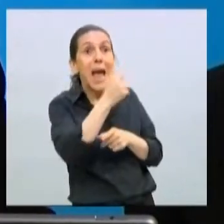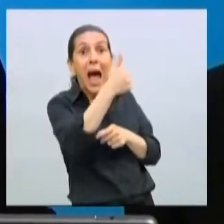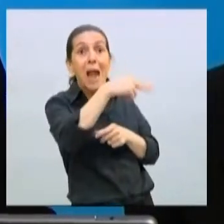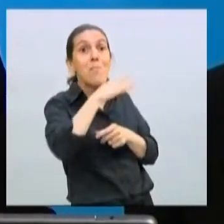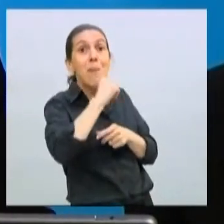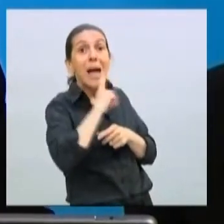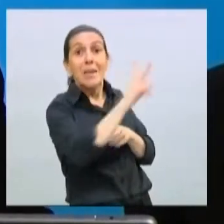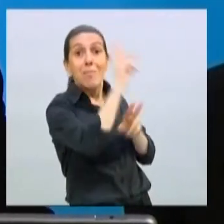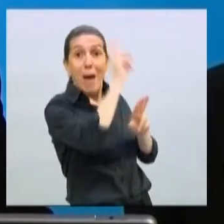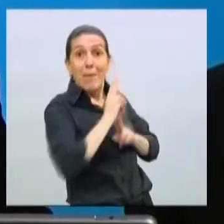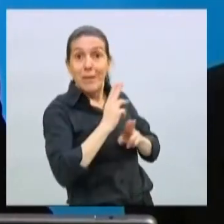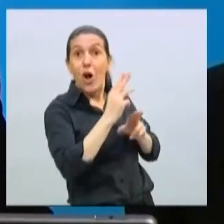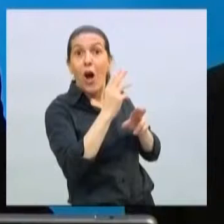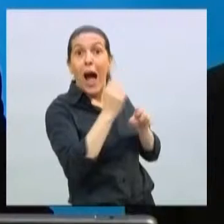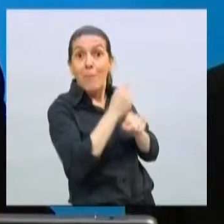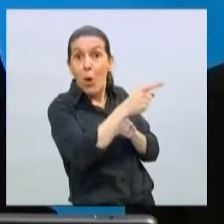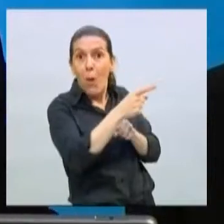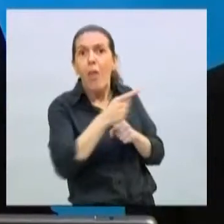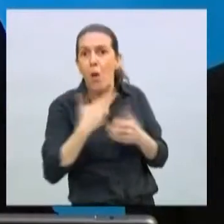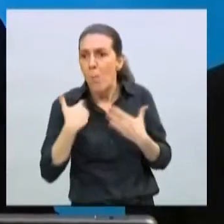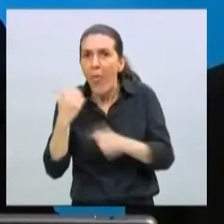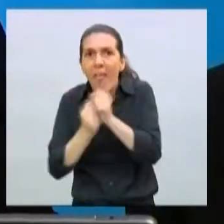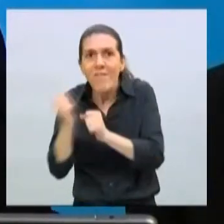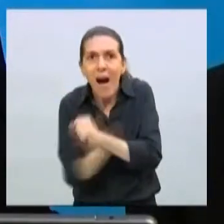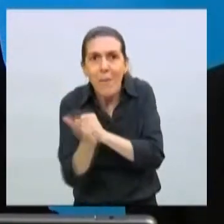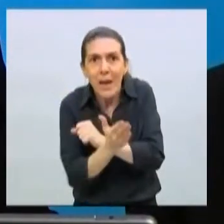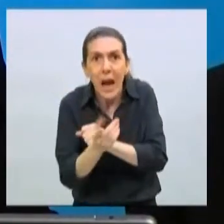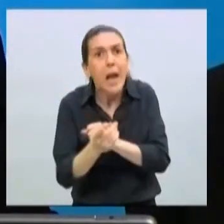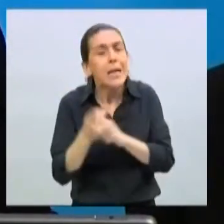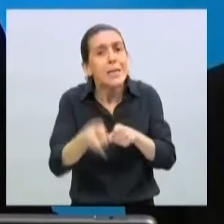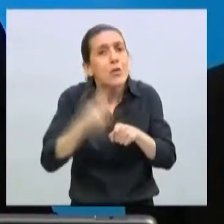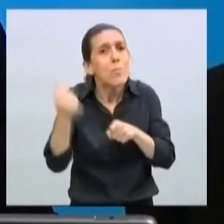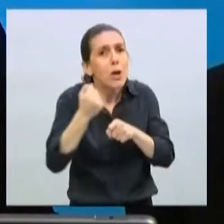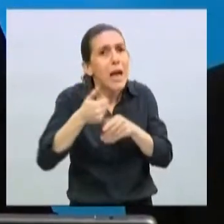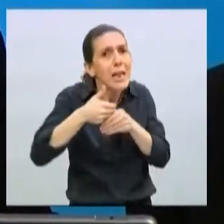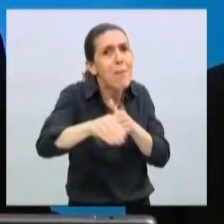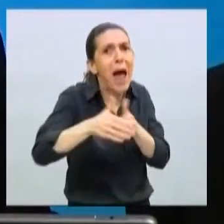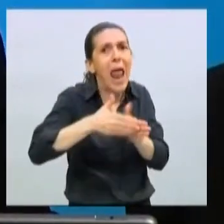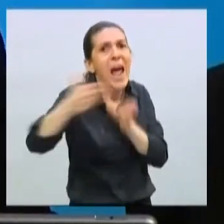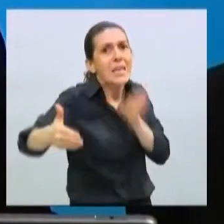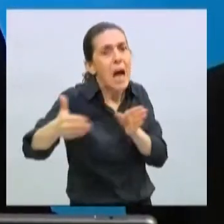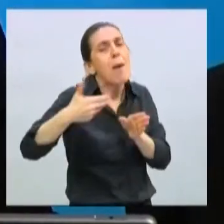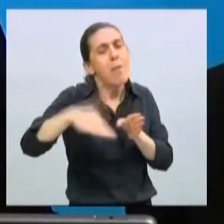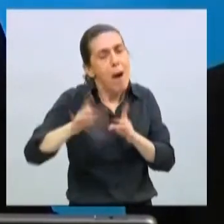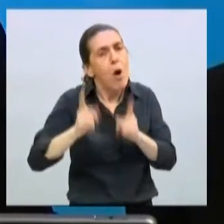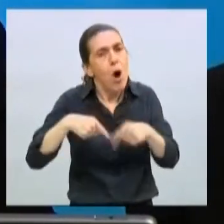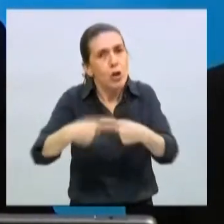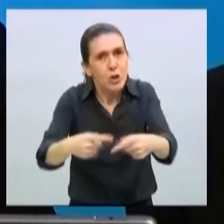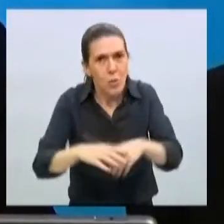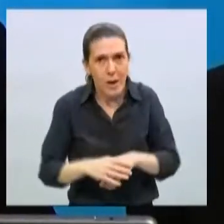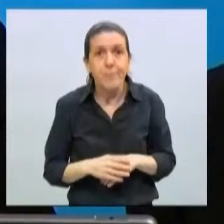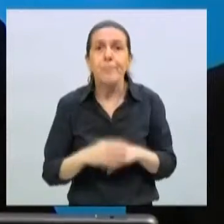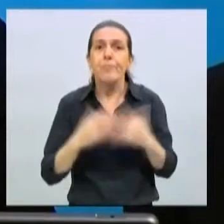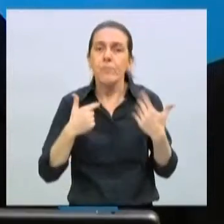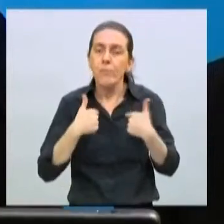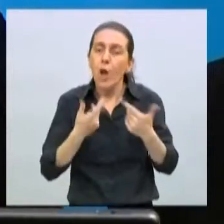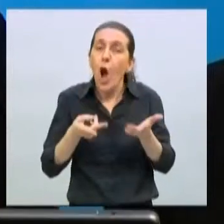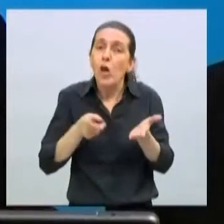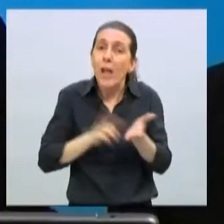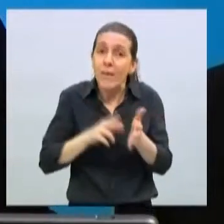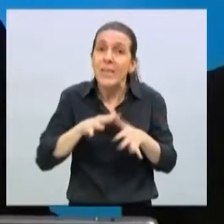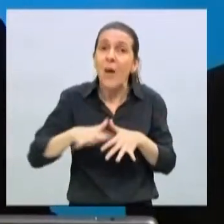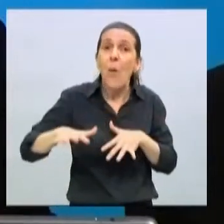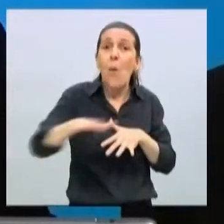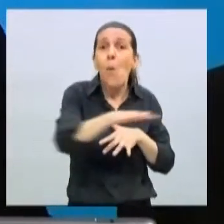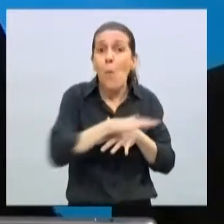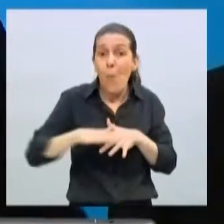rápidamente. Eso va a ser muy importante en esta etapa que se inicia y lo vamos a seguir haciendo. Insisto que en los barrios donde